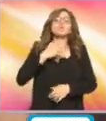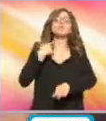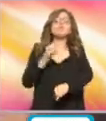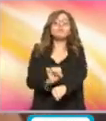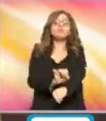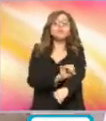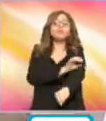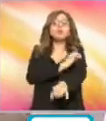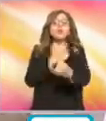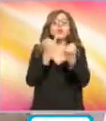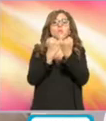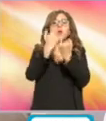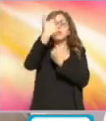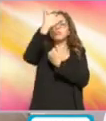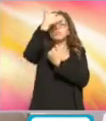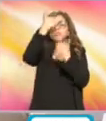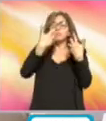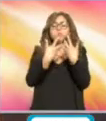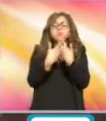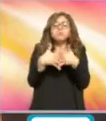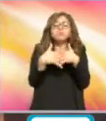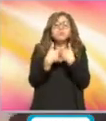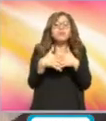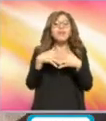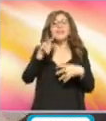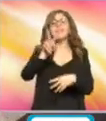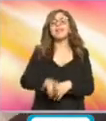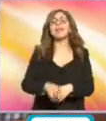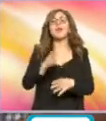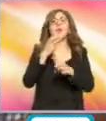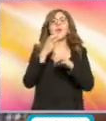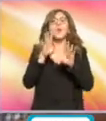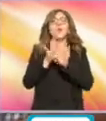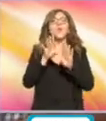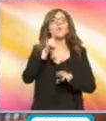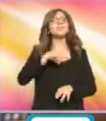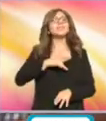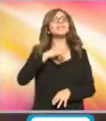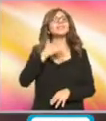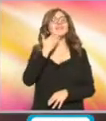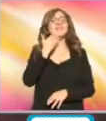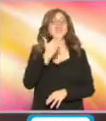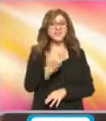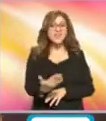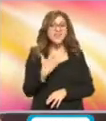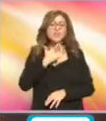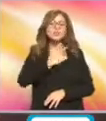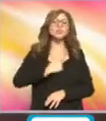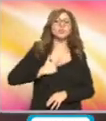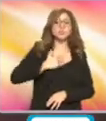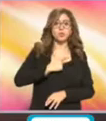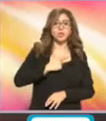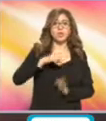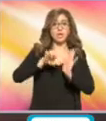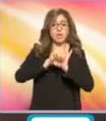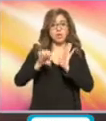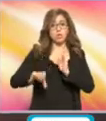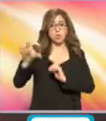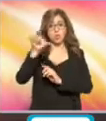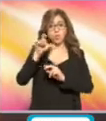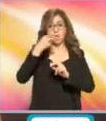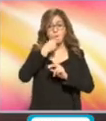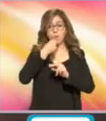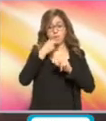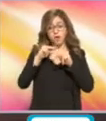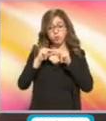emocional y mentalmente, psicológicamente, una experiencia grata. Claro. Cuando un hombre eyacula antes de lo que quiere, incluso a veces antes de una